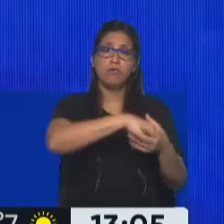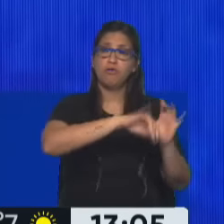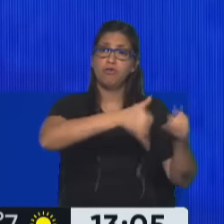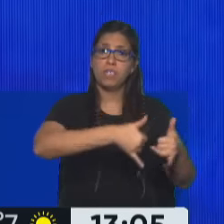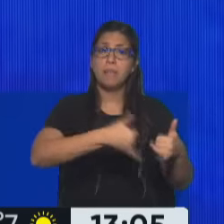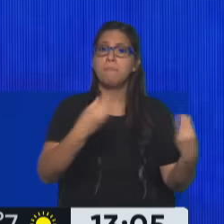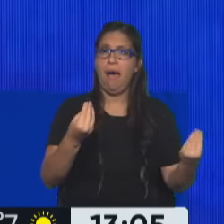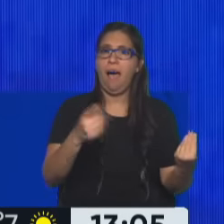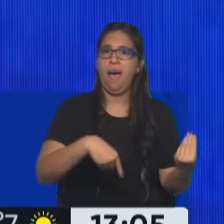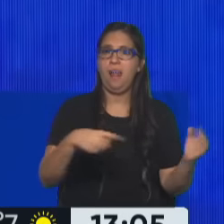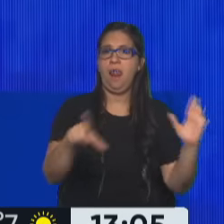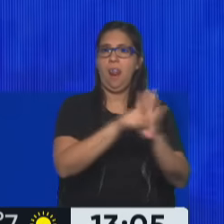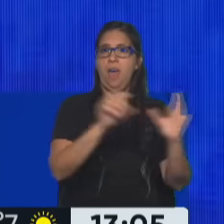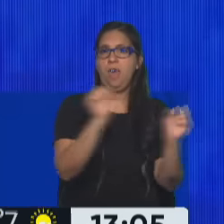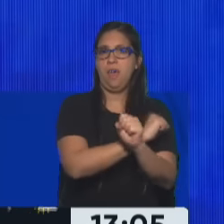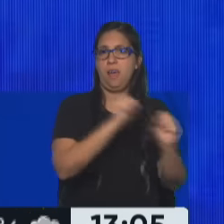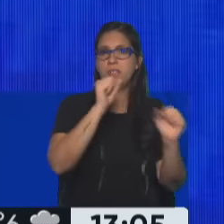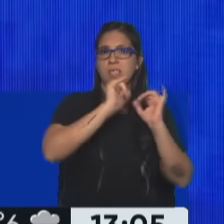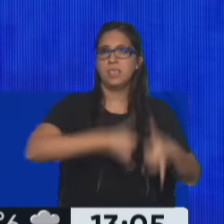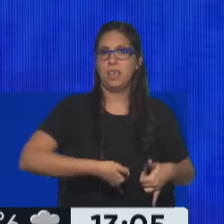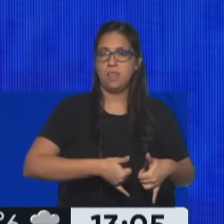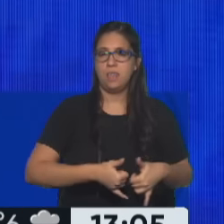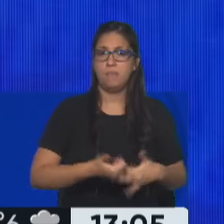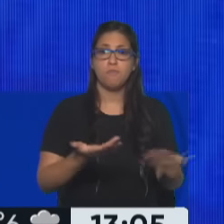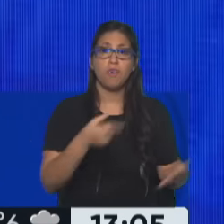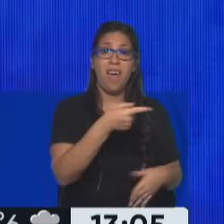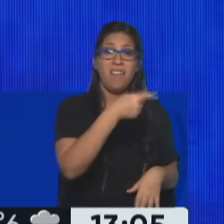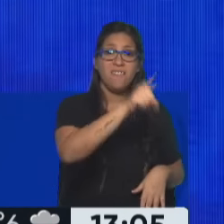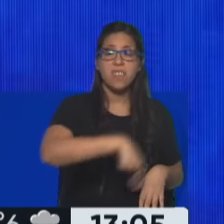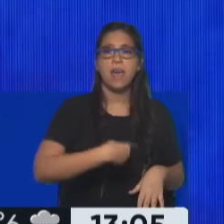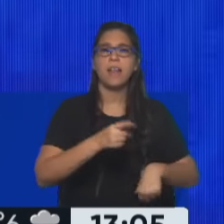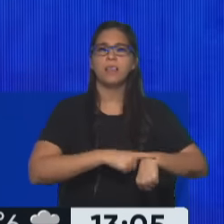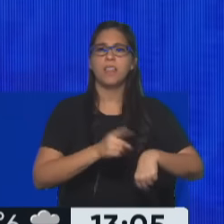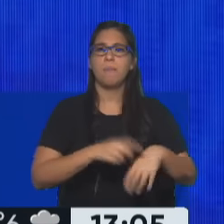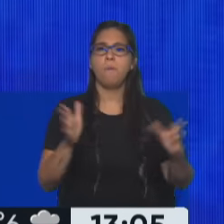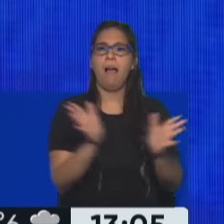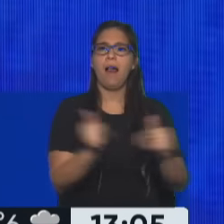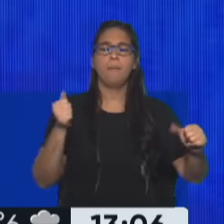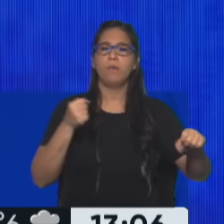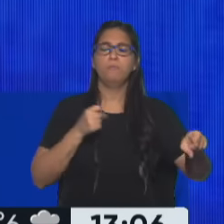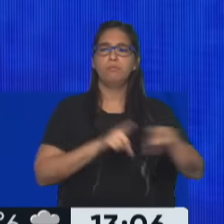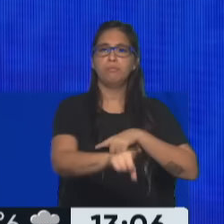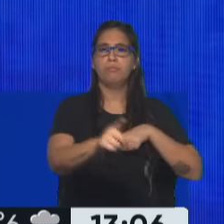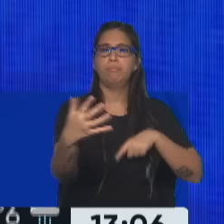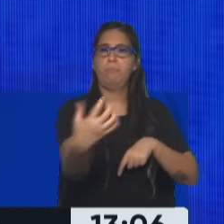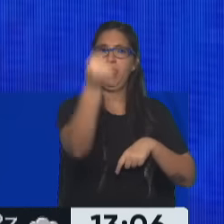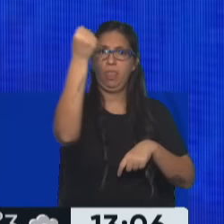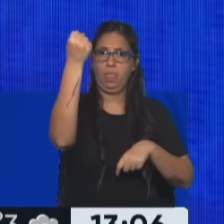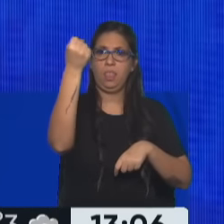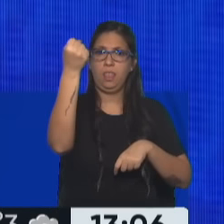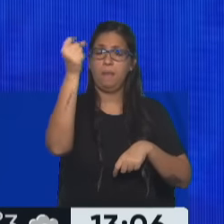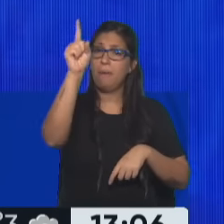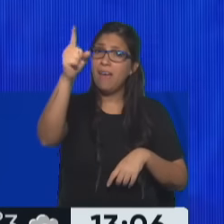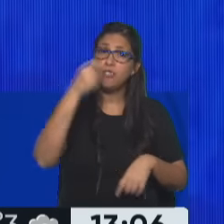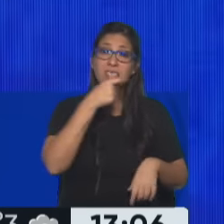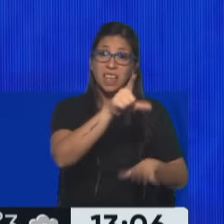ley finalmente salga, porque eso va a acelerar las cosas. Pero no se equivoquen que si